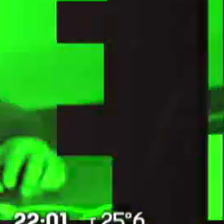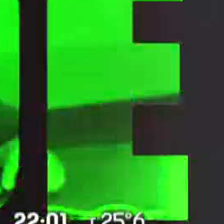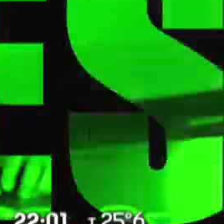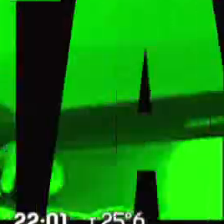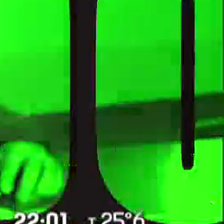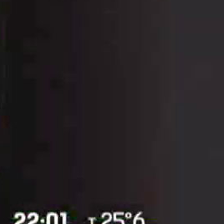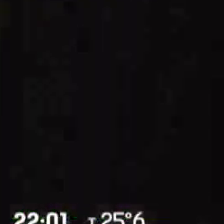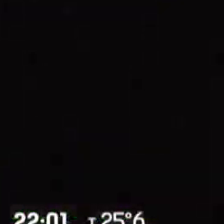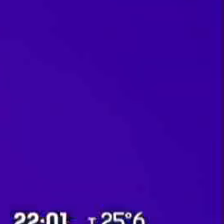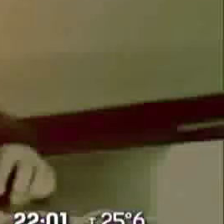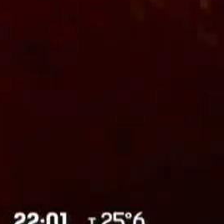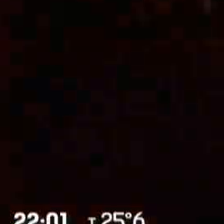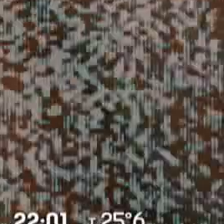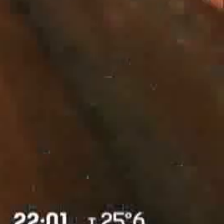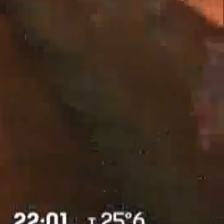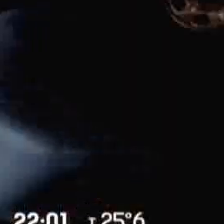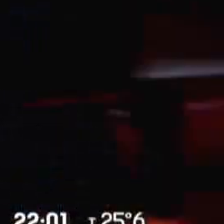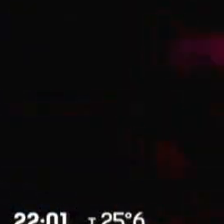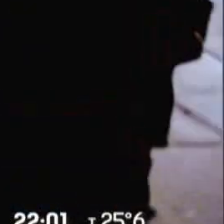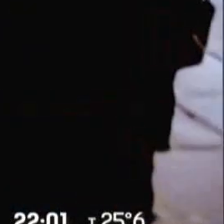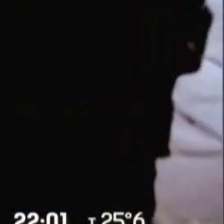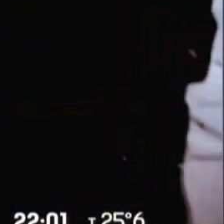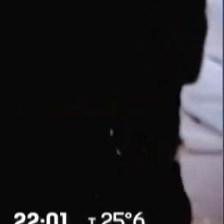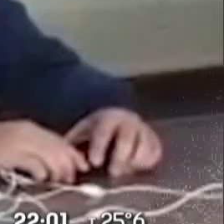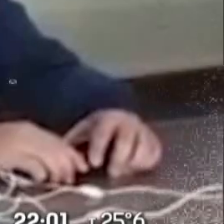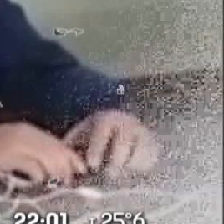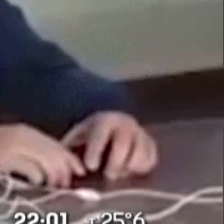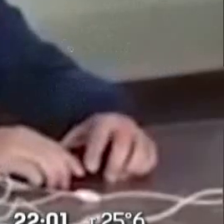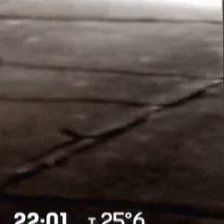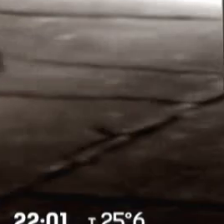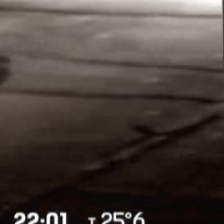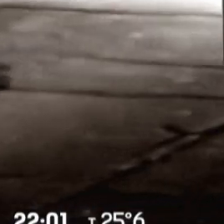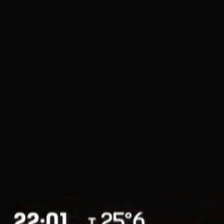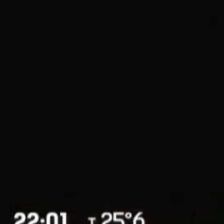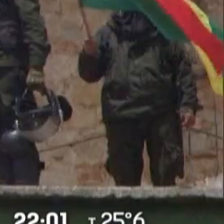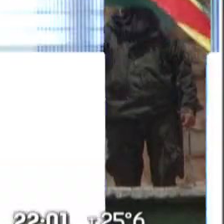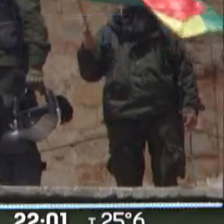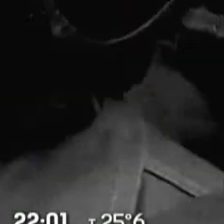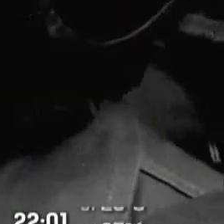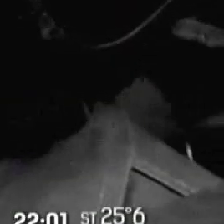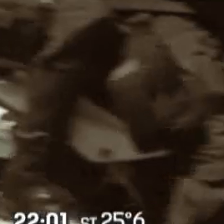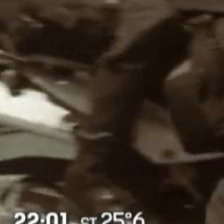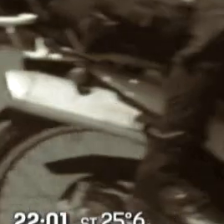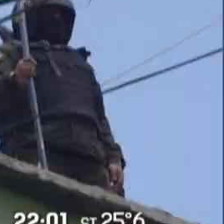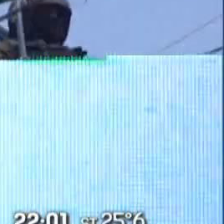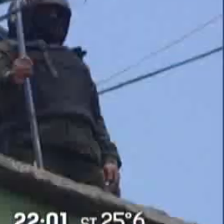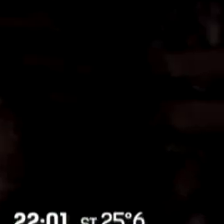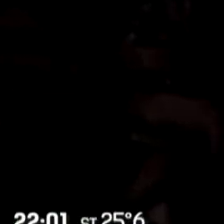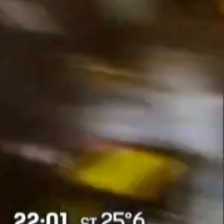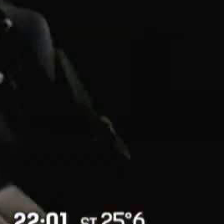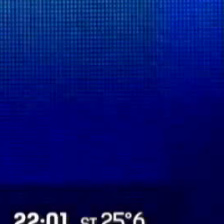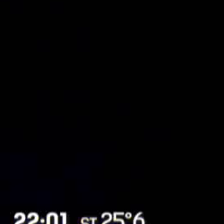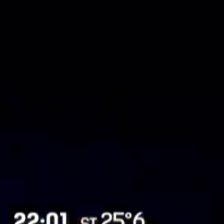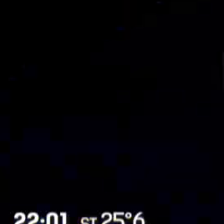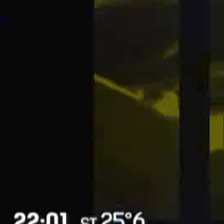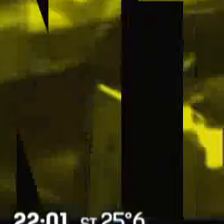Poco después, las Fuerzas Armadas se sumaron a los pedidos de renuncia. Sugerimos al presidente del Estado que denuncie